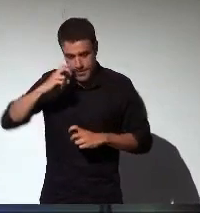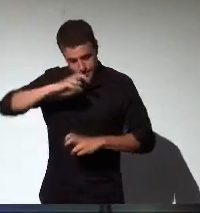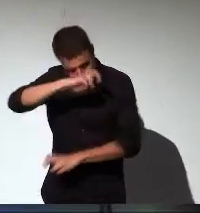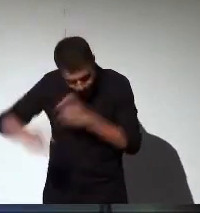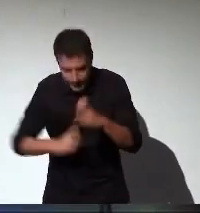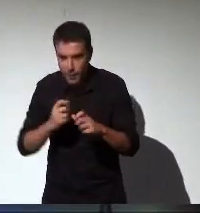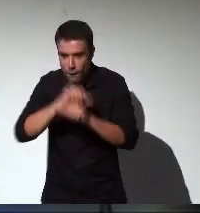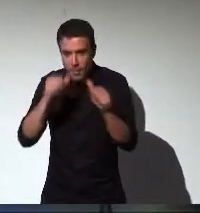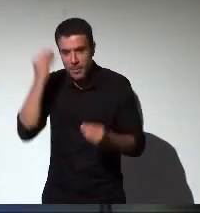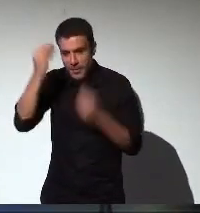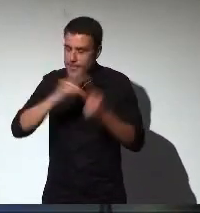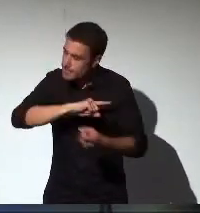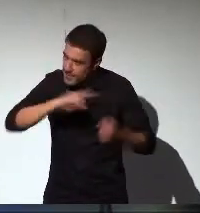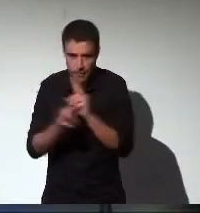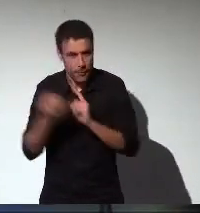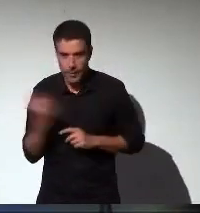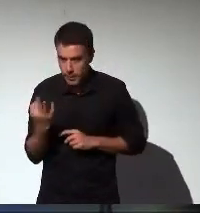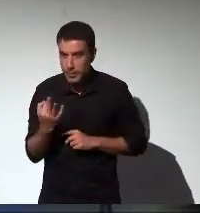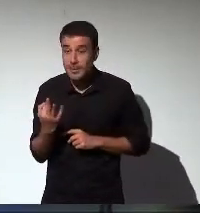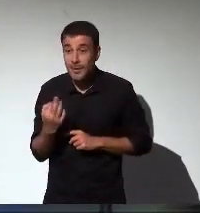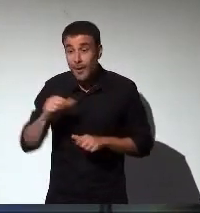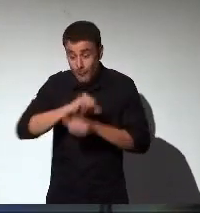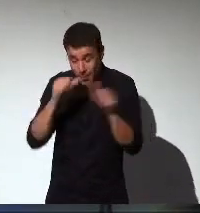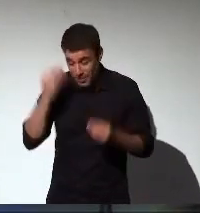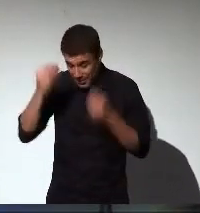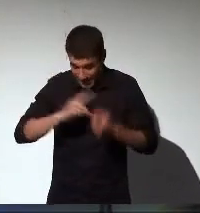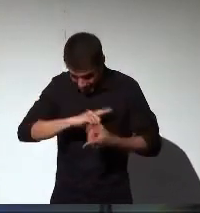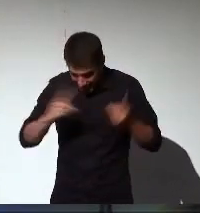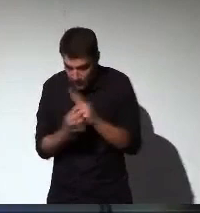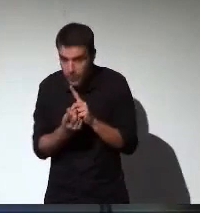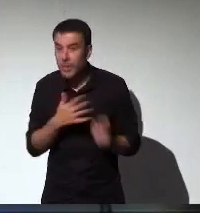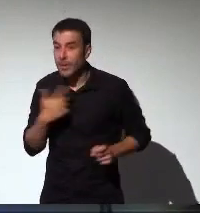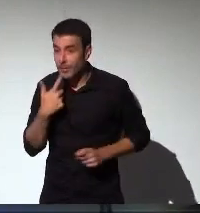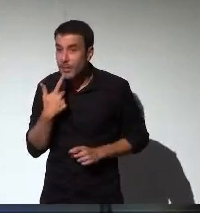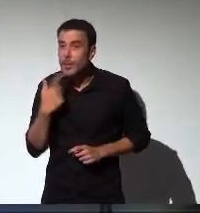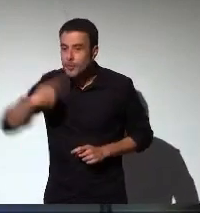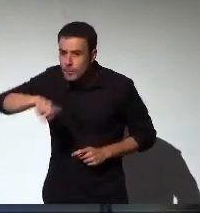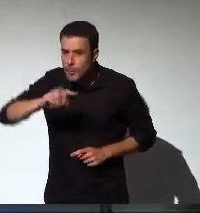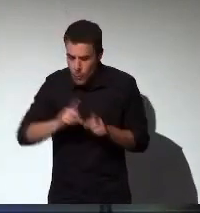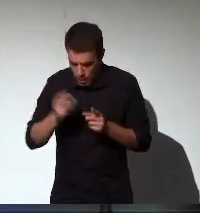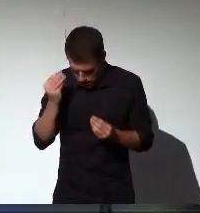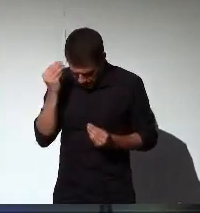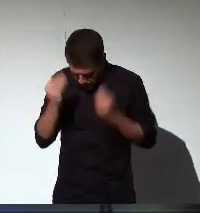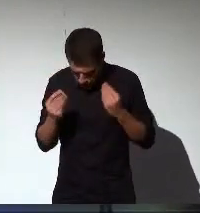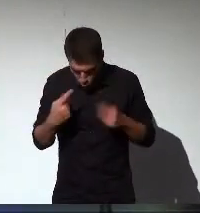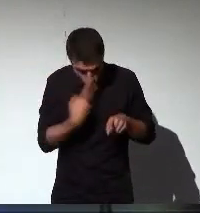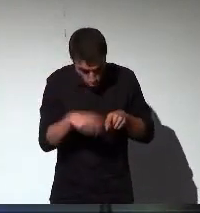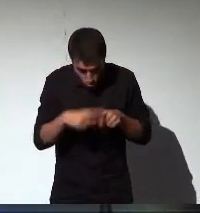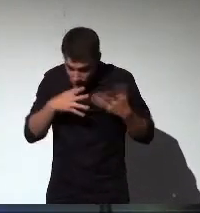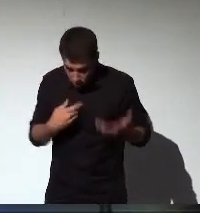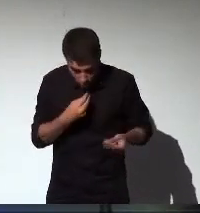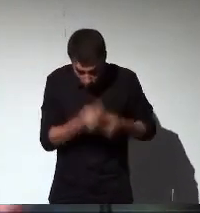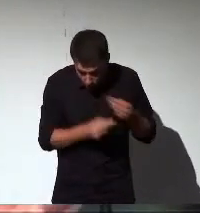nuestras mentalidades. Y esa reprogramación significa pensar en que lo que hacemos ahora